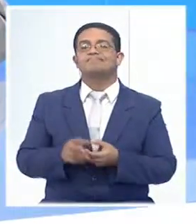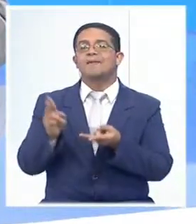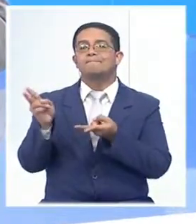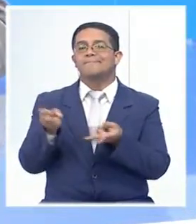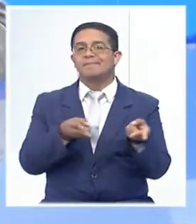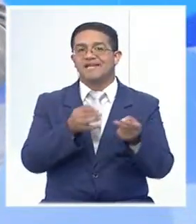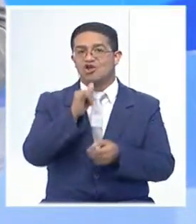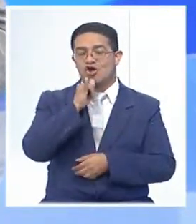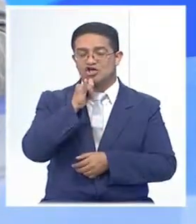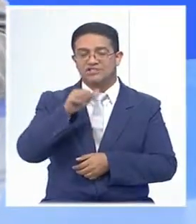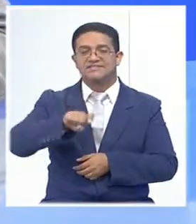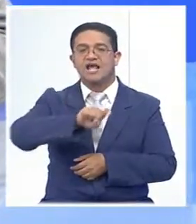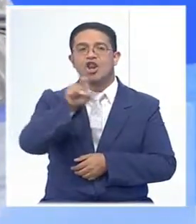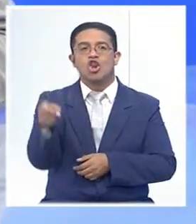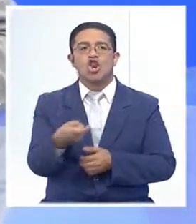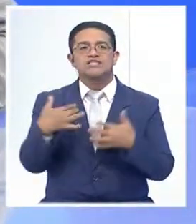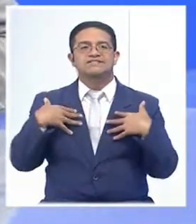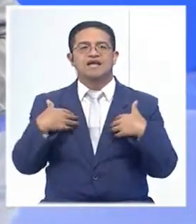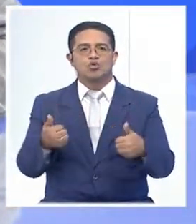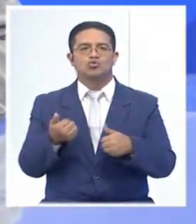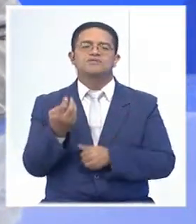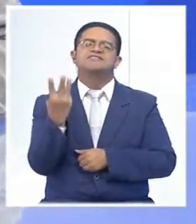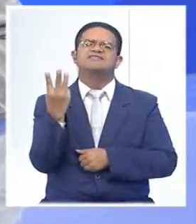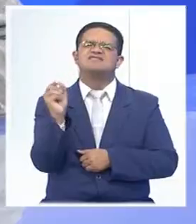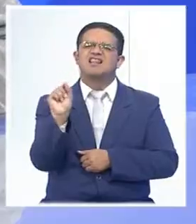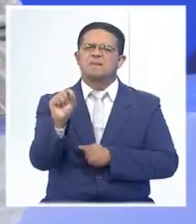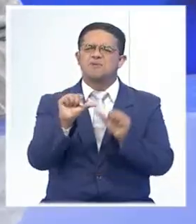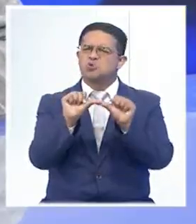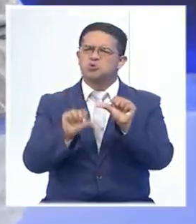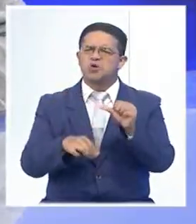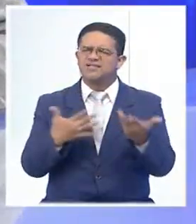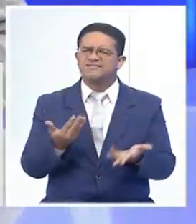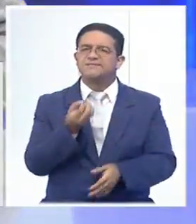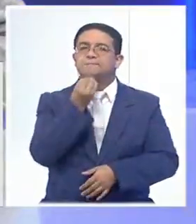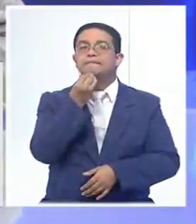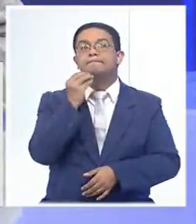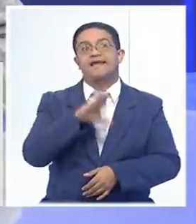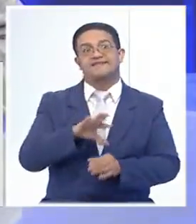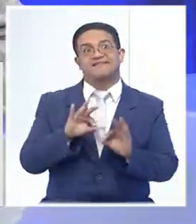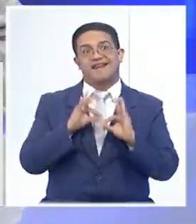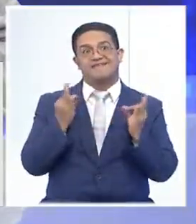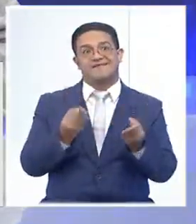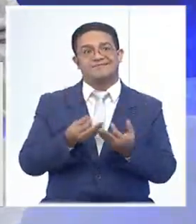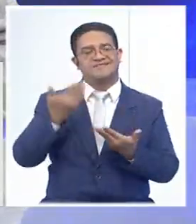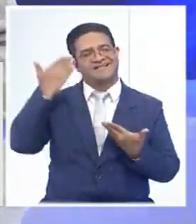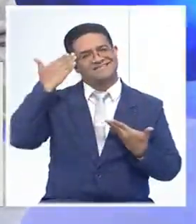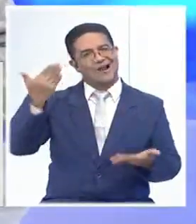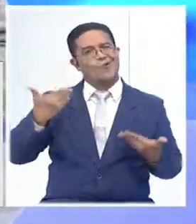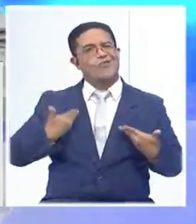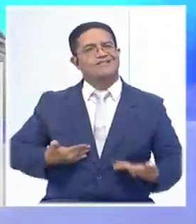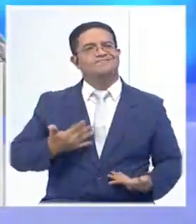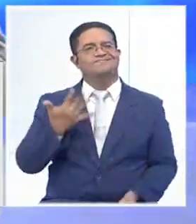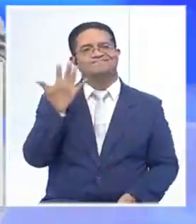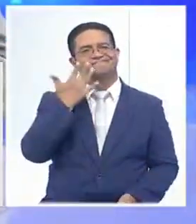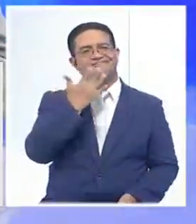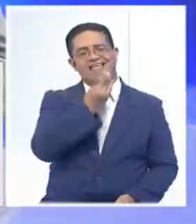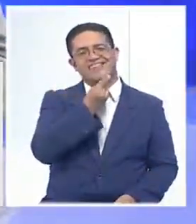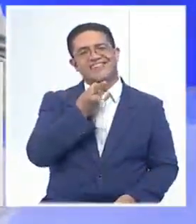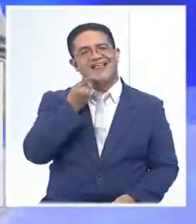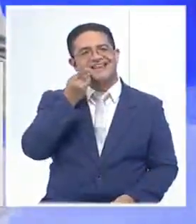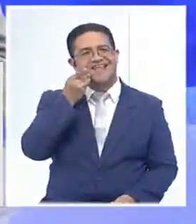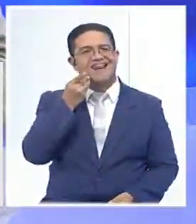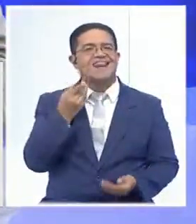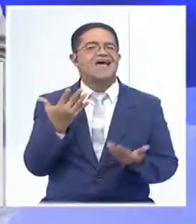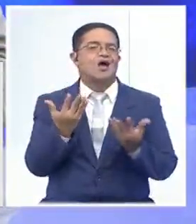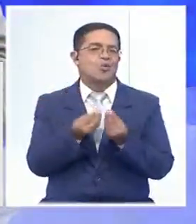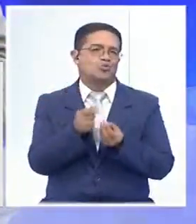Bienvenidos a Noticias y Globovisión Salud, 30 minutos dedicados para el bienestar de toda la familia. Les saluda como siempre Daniela J. Salas en nombre de todo el equipo técnico